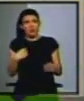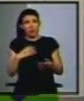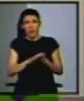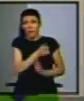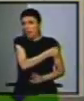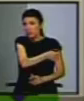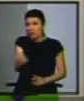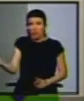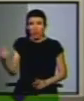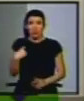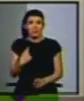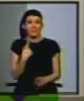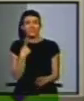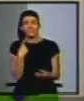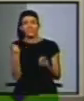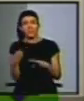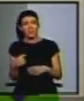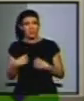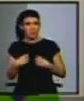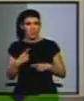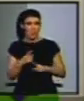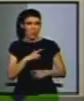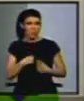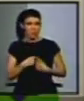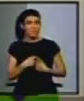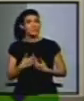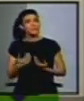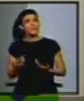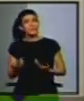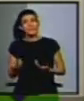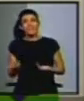todas esas personas, ya,